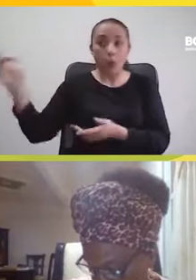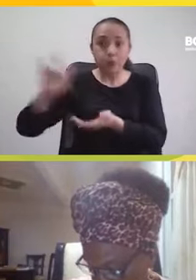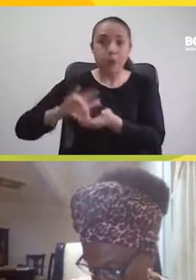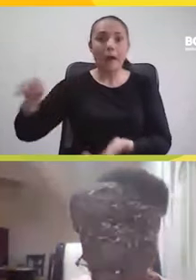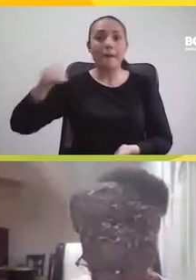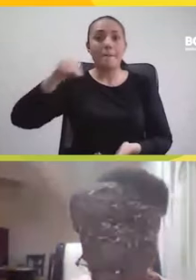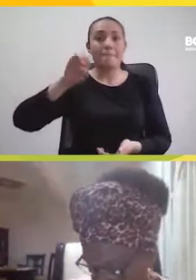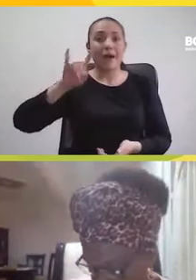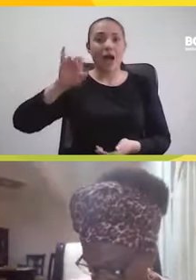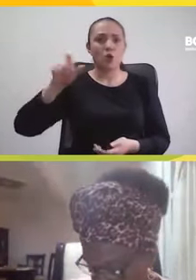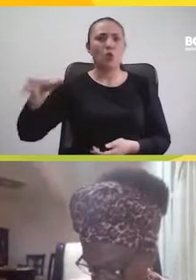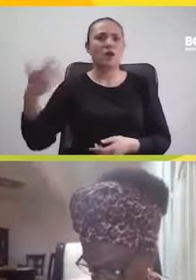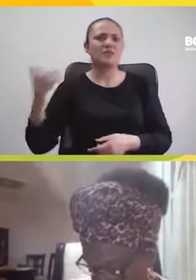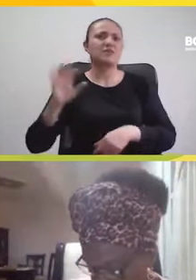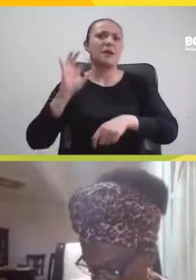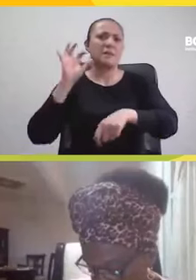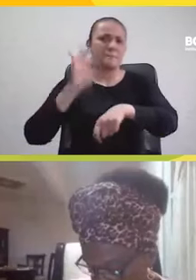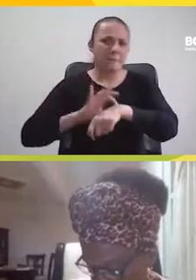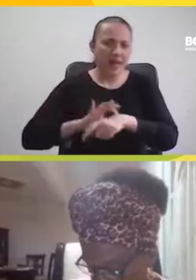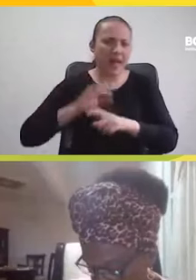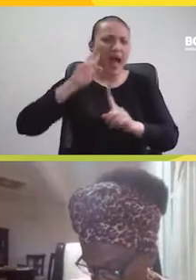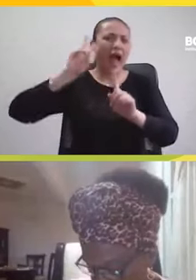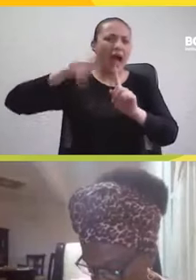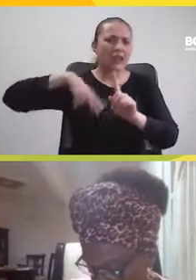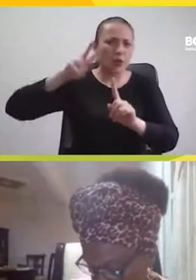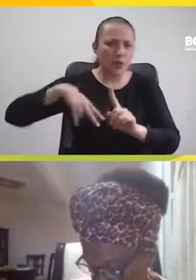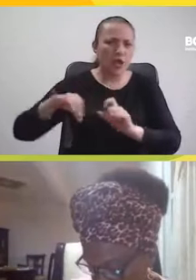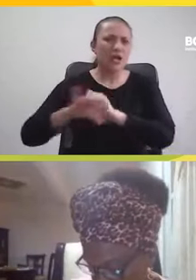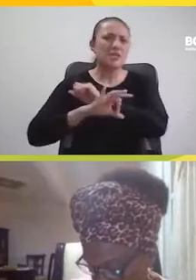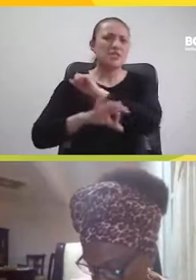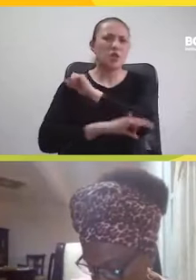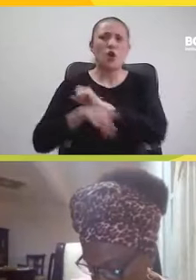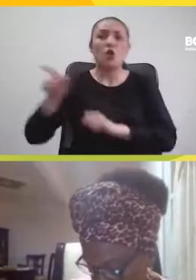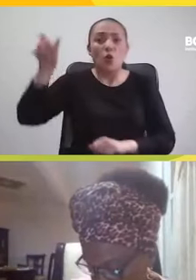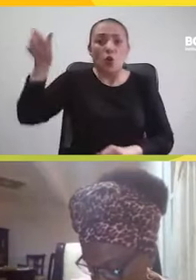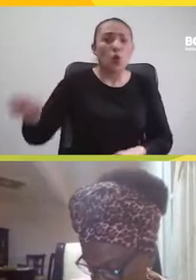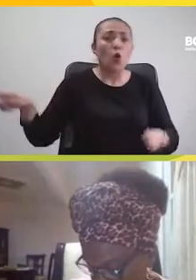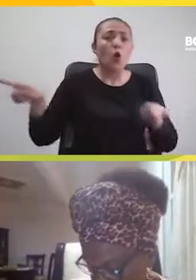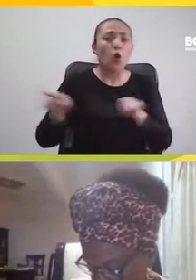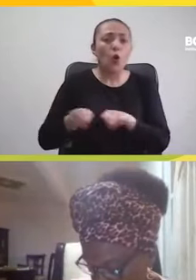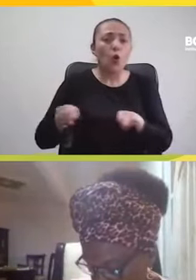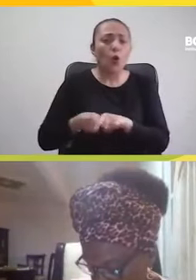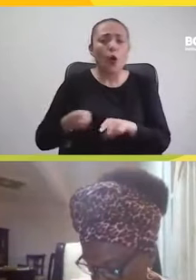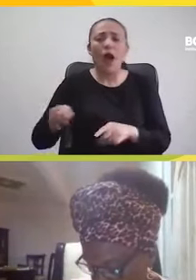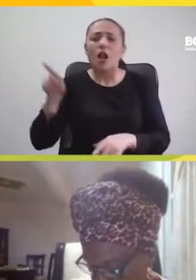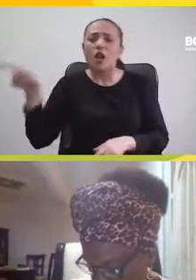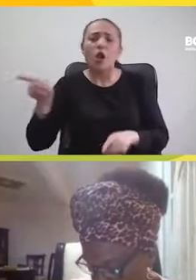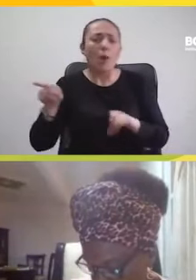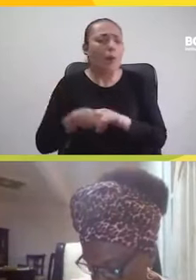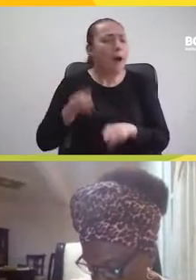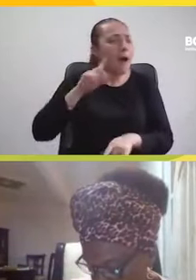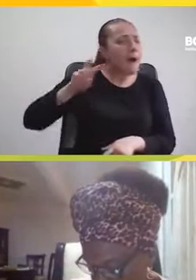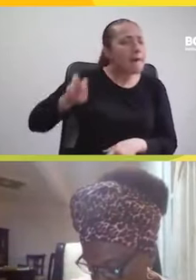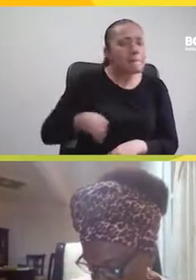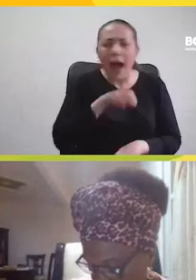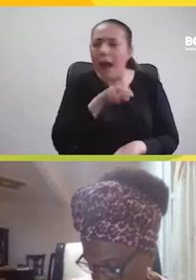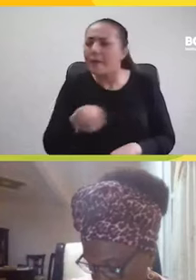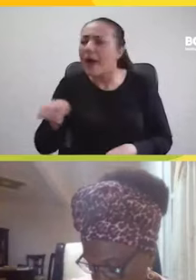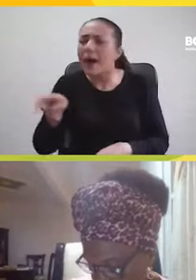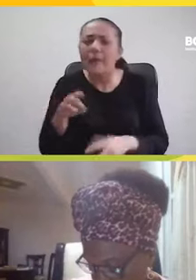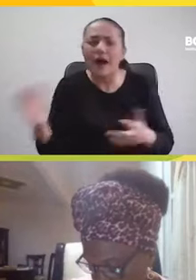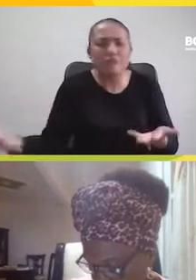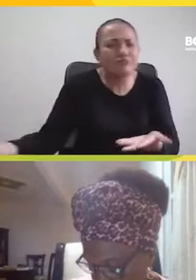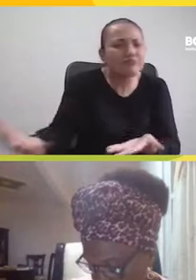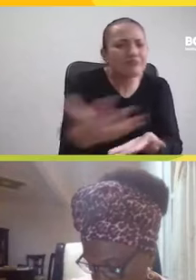un musicólogo. Manuel fue un caminante, y fue un caminante de toda la cultura, de la